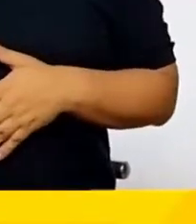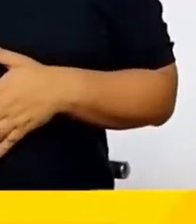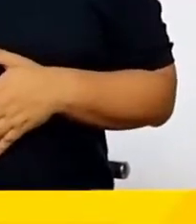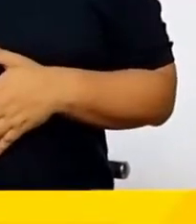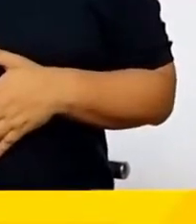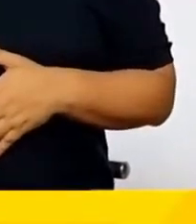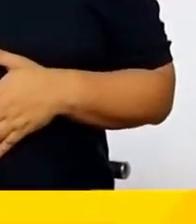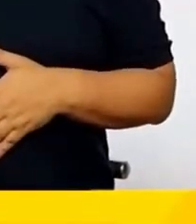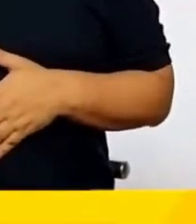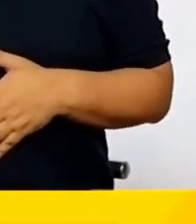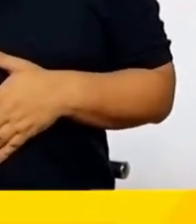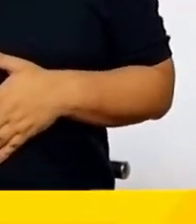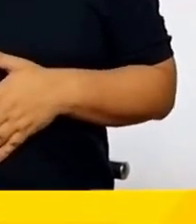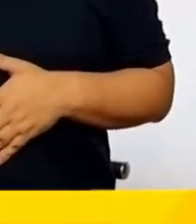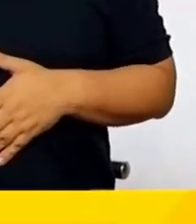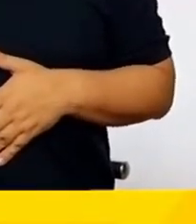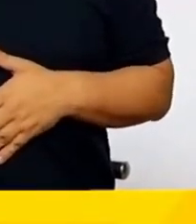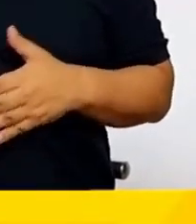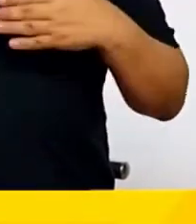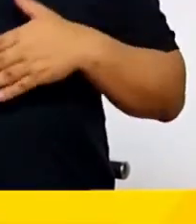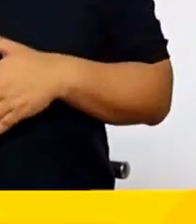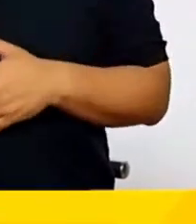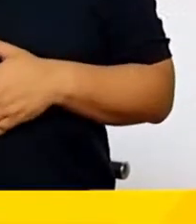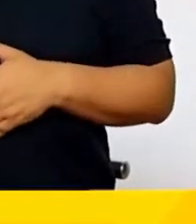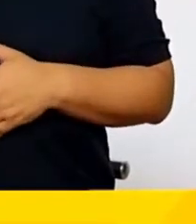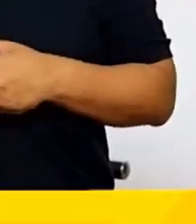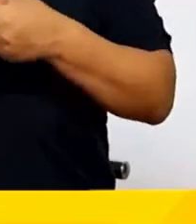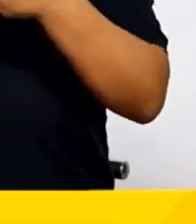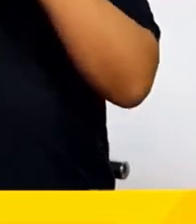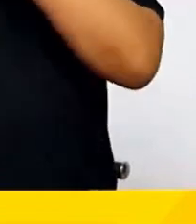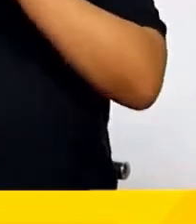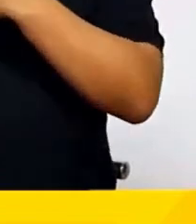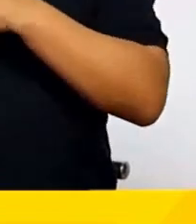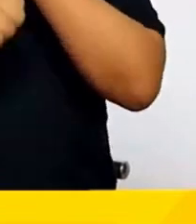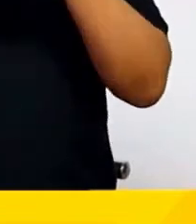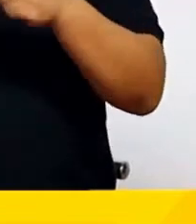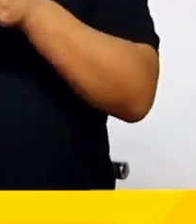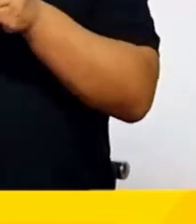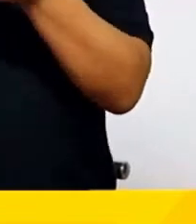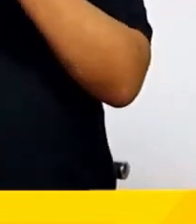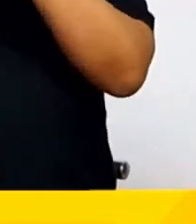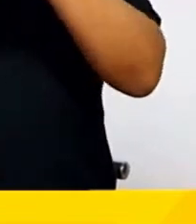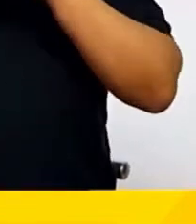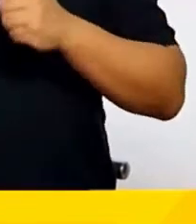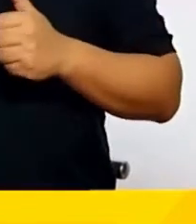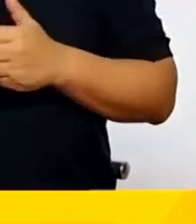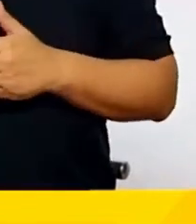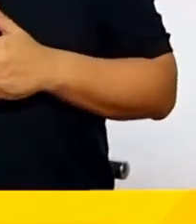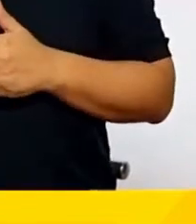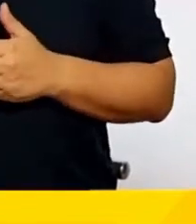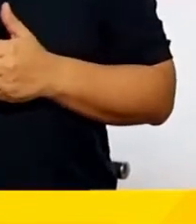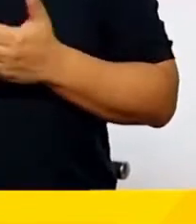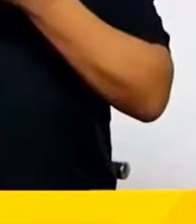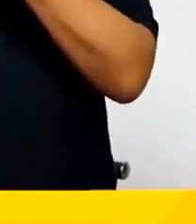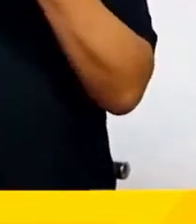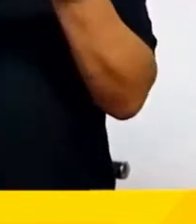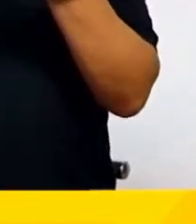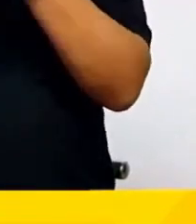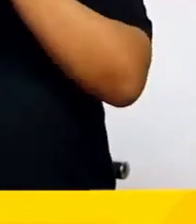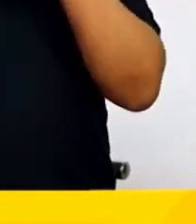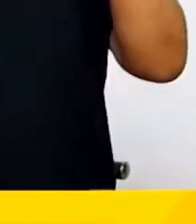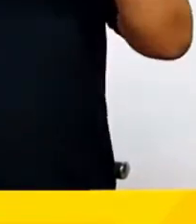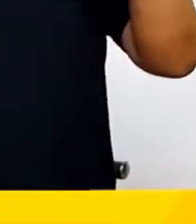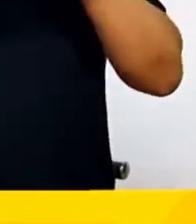Sandy Izquierdo, coronada como Miss Wheelchair Perú, nos representará este año en el certamen de belleza Miss Wheelchair World,